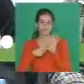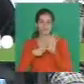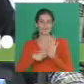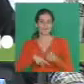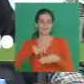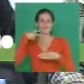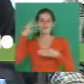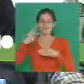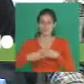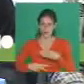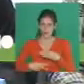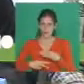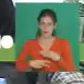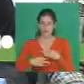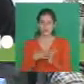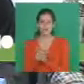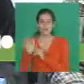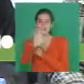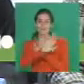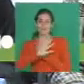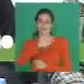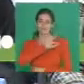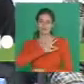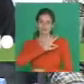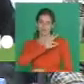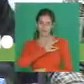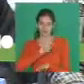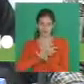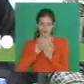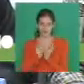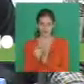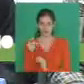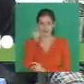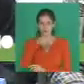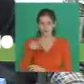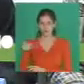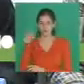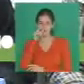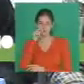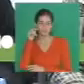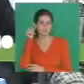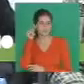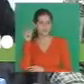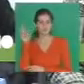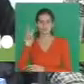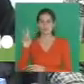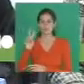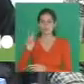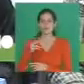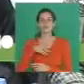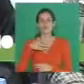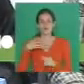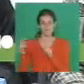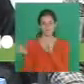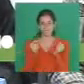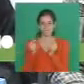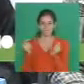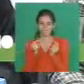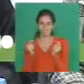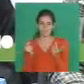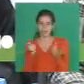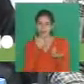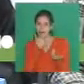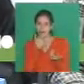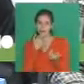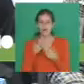los programas de protección social integral del venezolano y de la venezolana, pues nos montemos en un debate, básicamente,